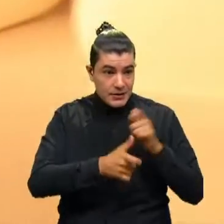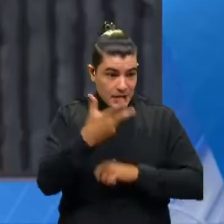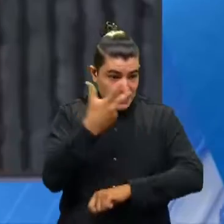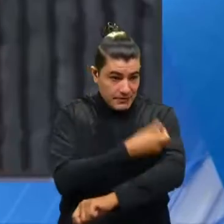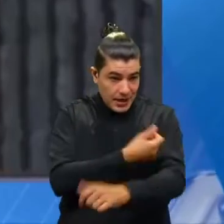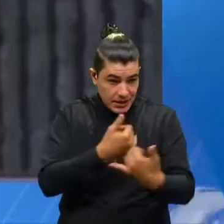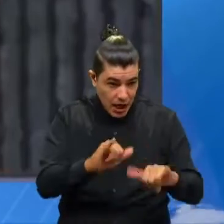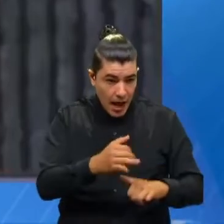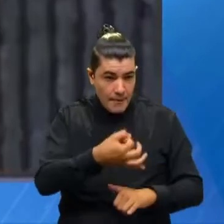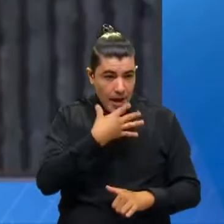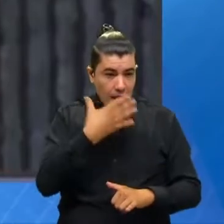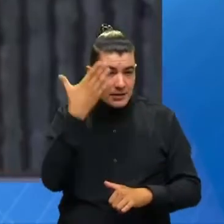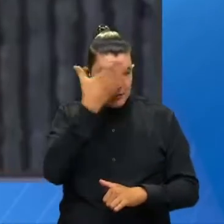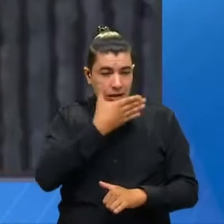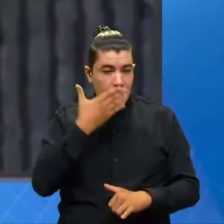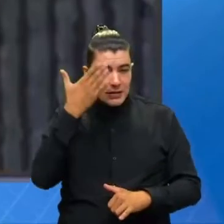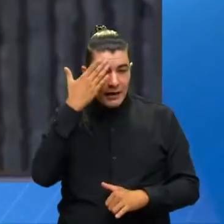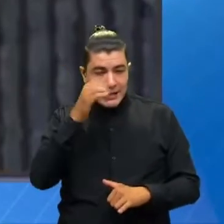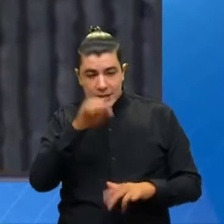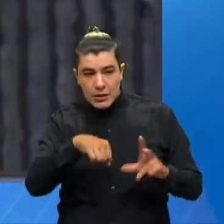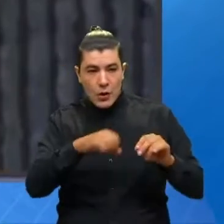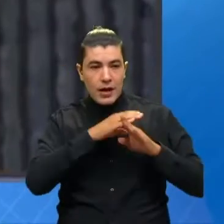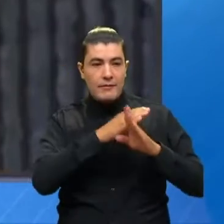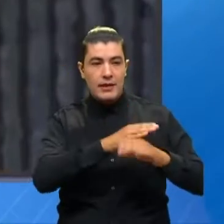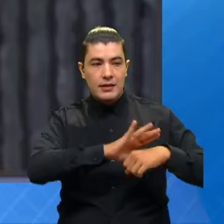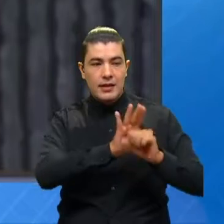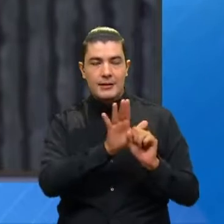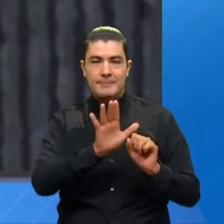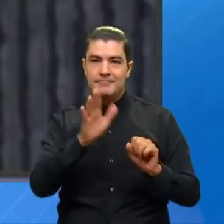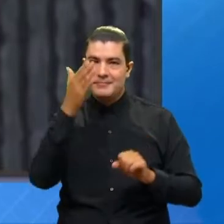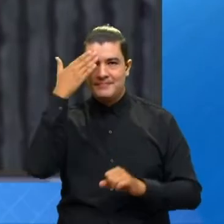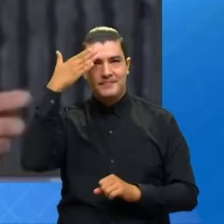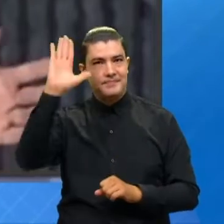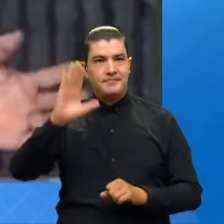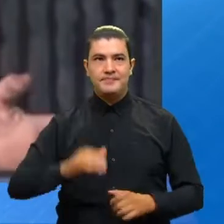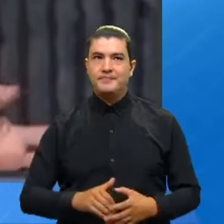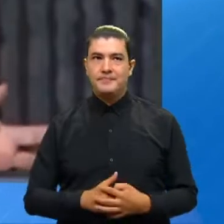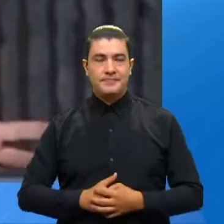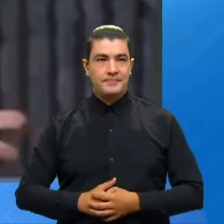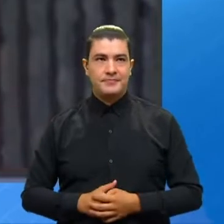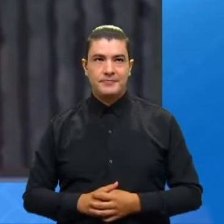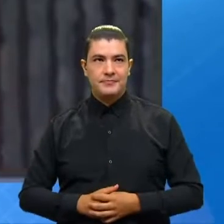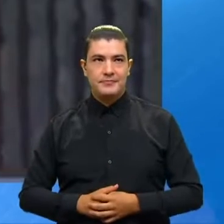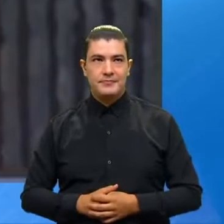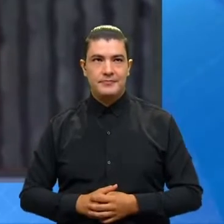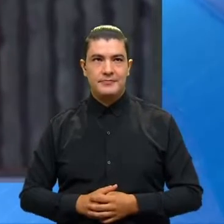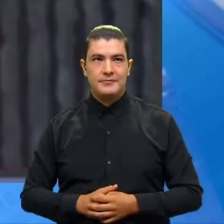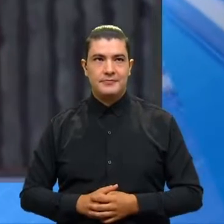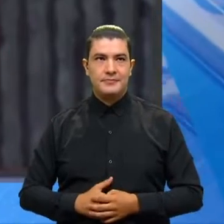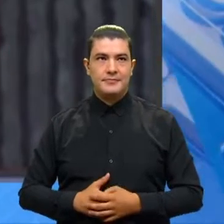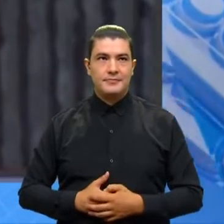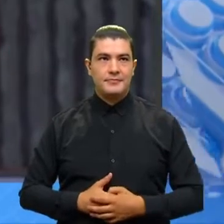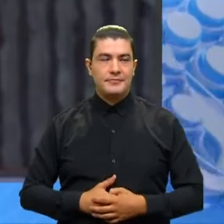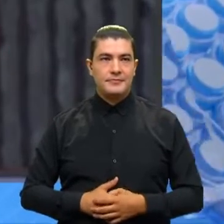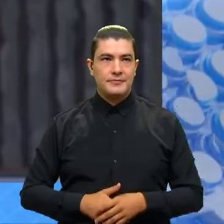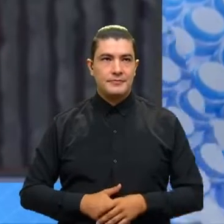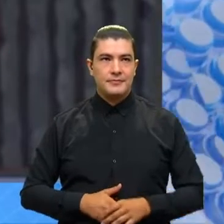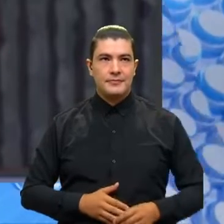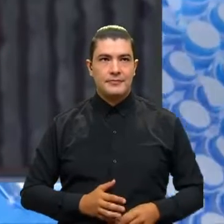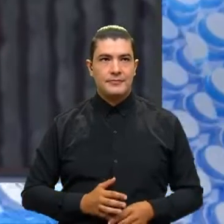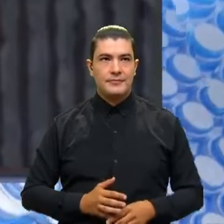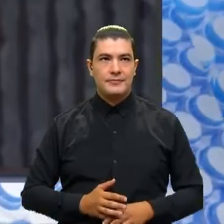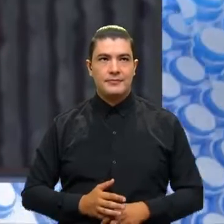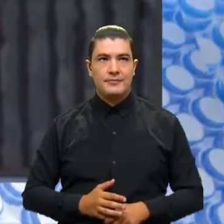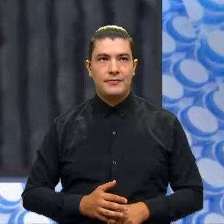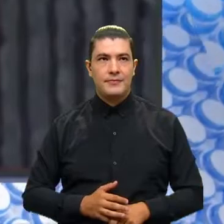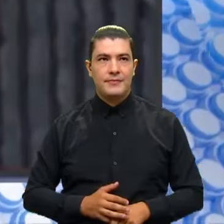vacunadas. Tenemos inquietudes importantes si la disponibilidad de un tratamiento nos puede de alguna manera afectar